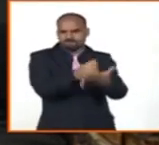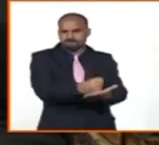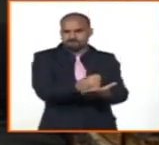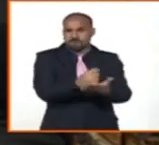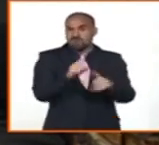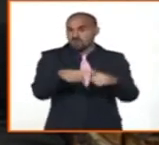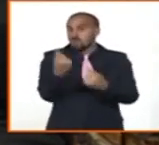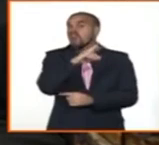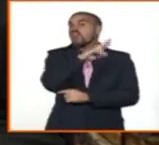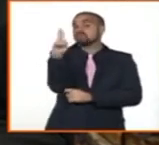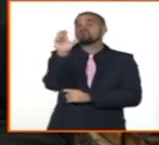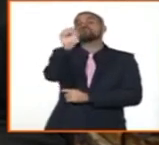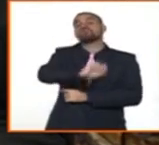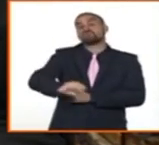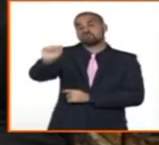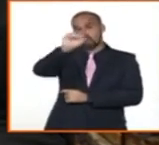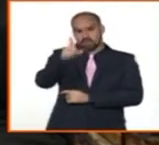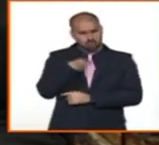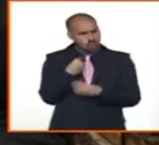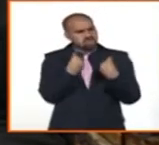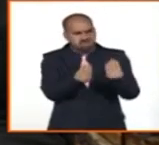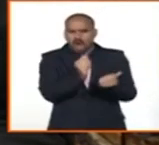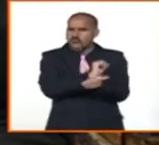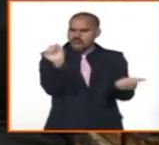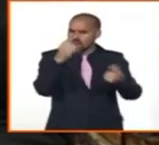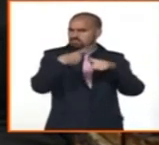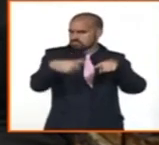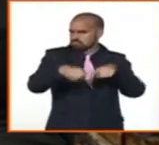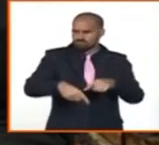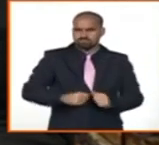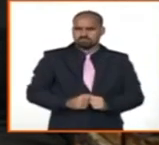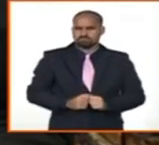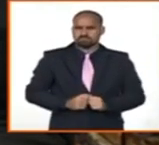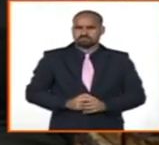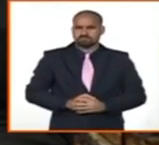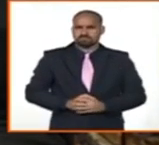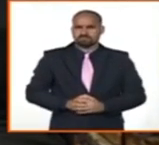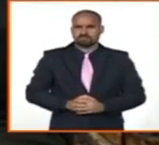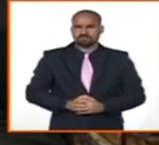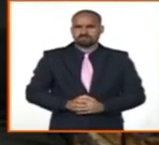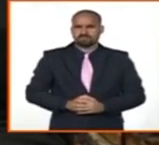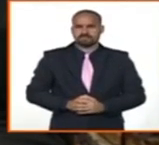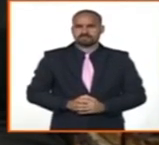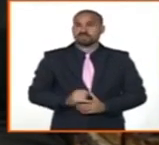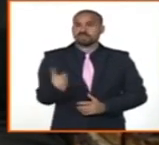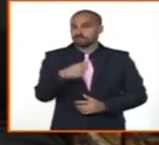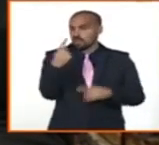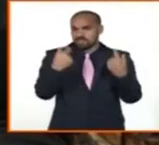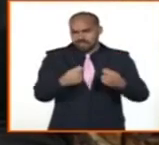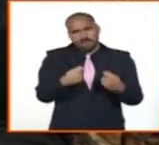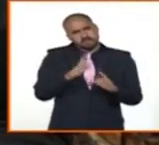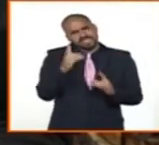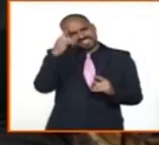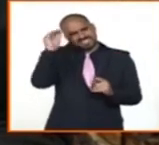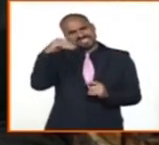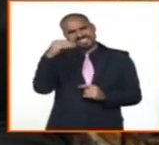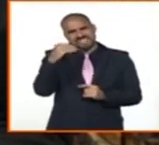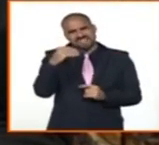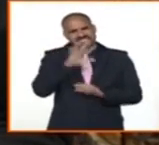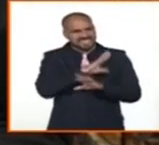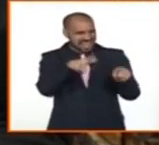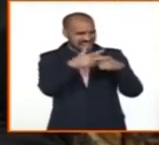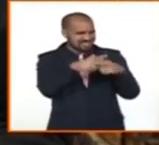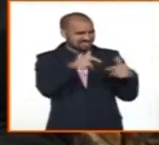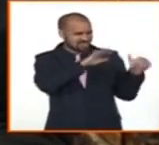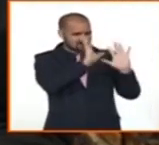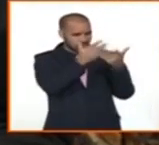miles de libertades y ha sido totalmente emancipadora y que tenemos que perfeccionar muchísimas cosas, no olvidamos que en el